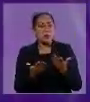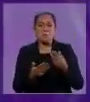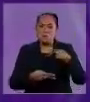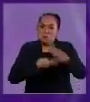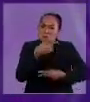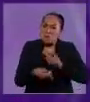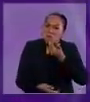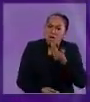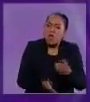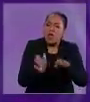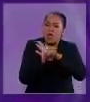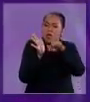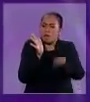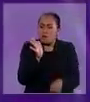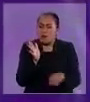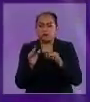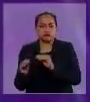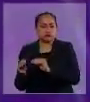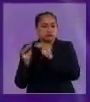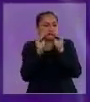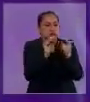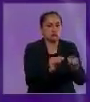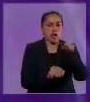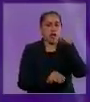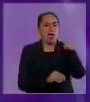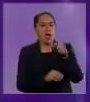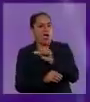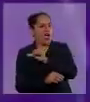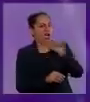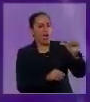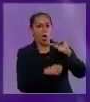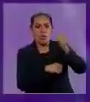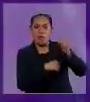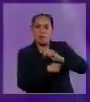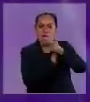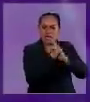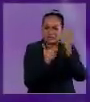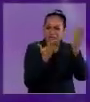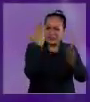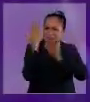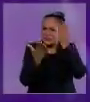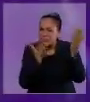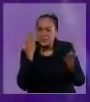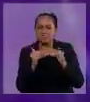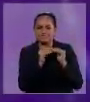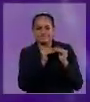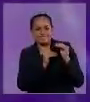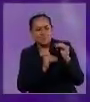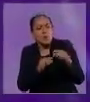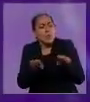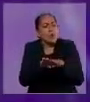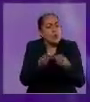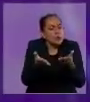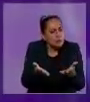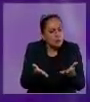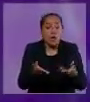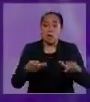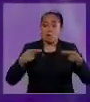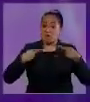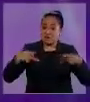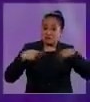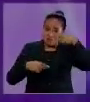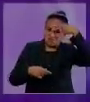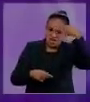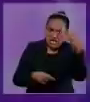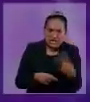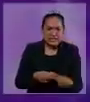ejemplo, para colonizar Marte. O mexicanos que están innovando con productos de vestido que nos ayudan a